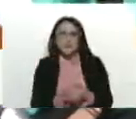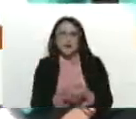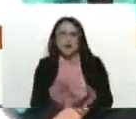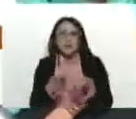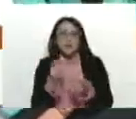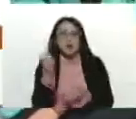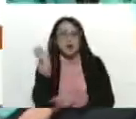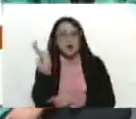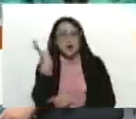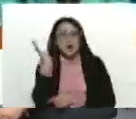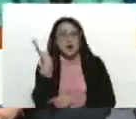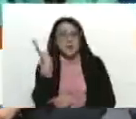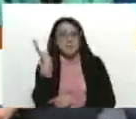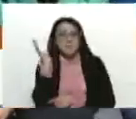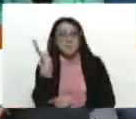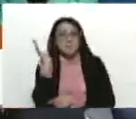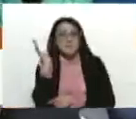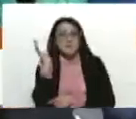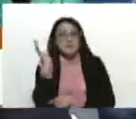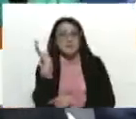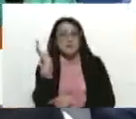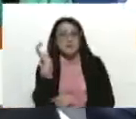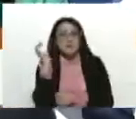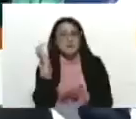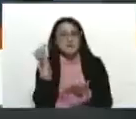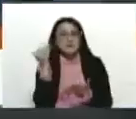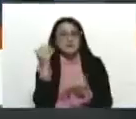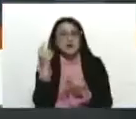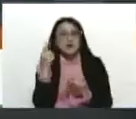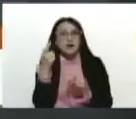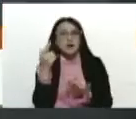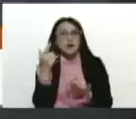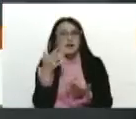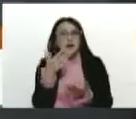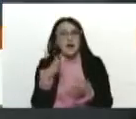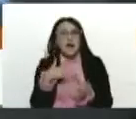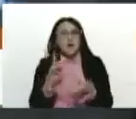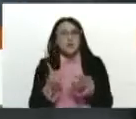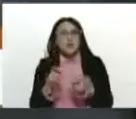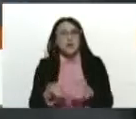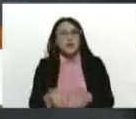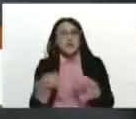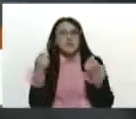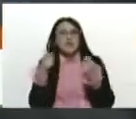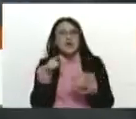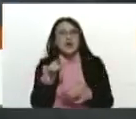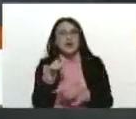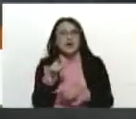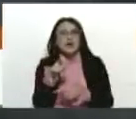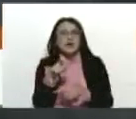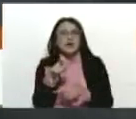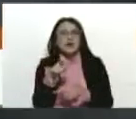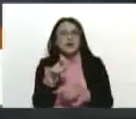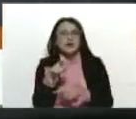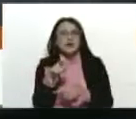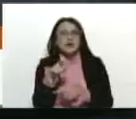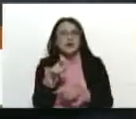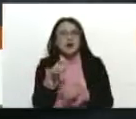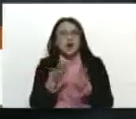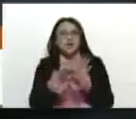campaña que van a echar para para atrás esta Constitución que van a modificar algunas cosas les